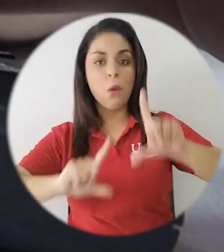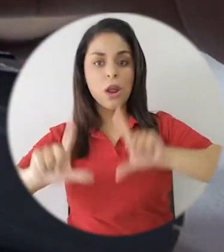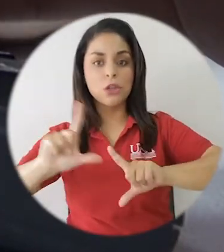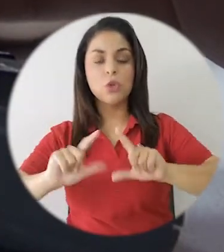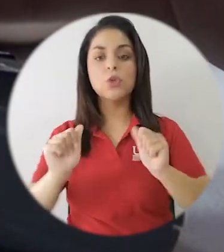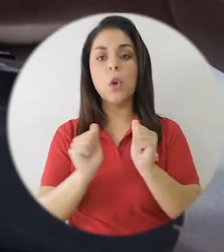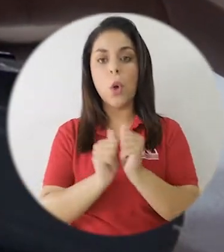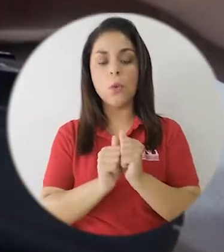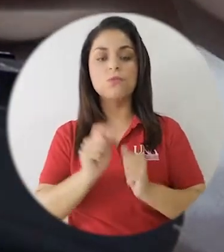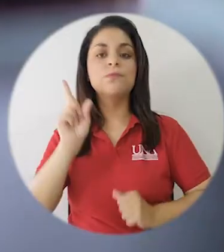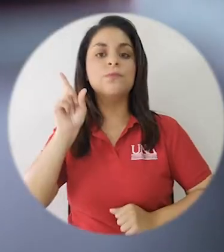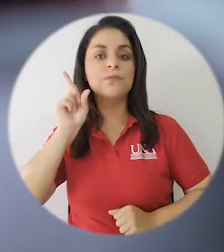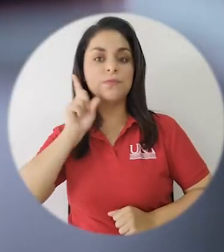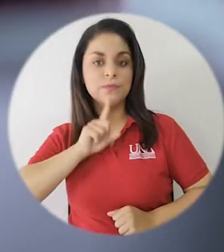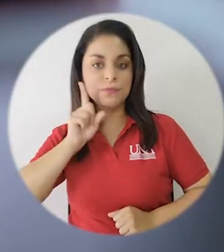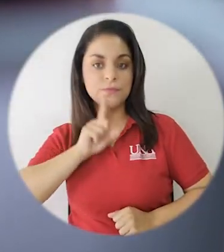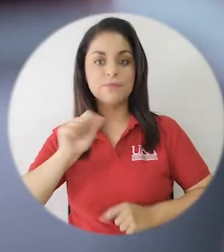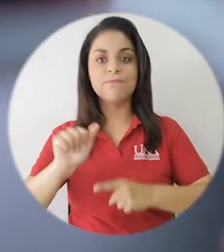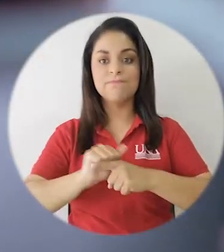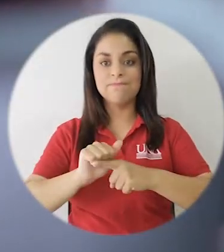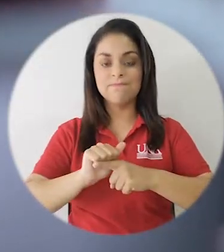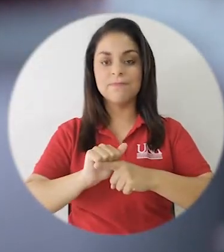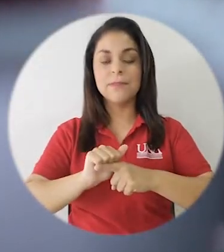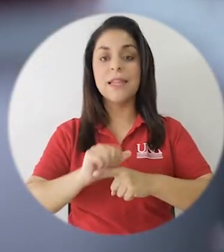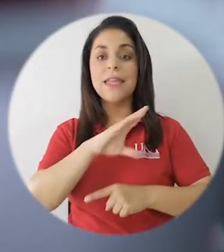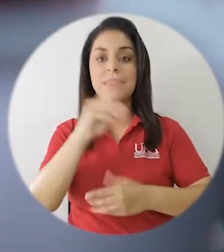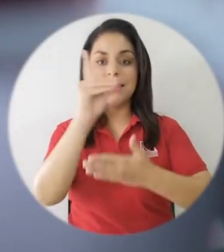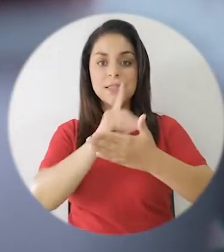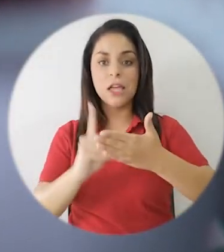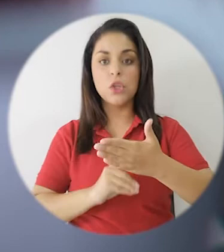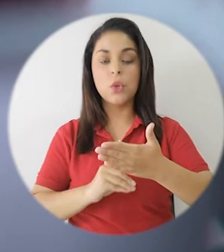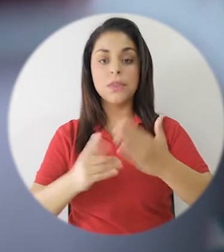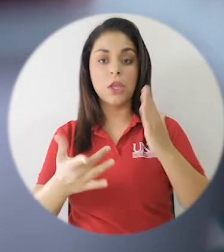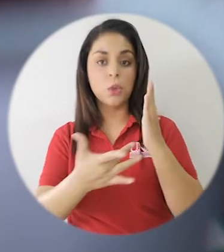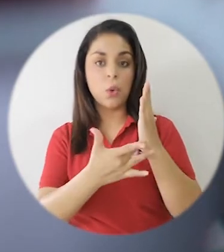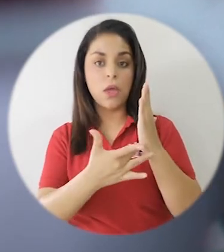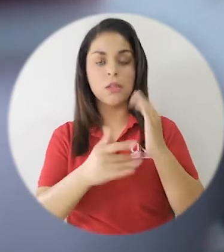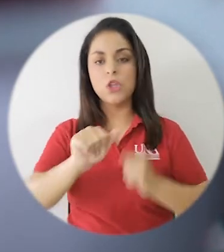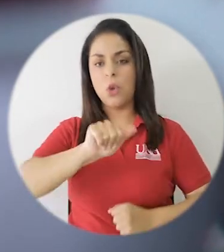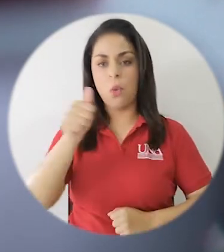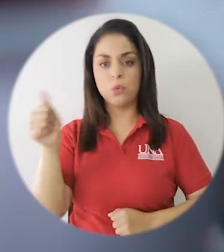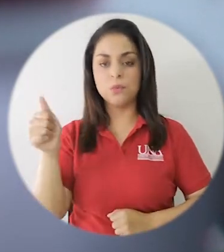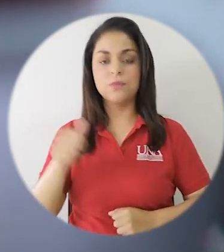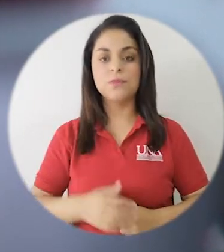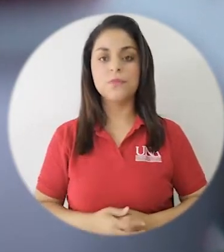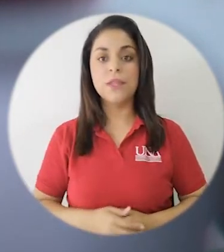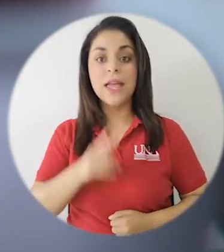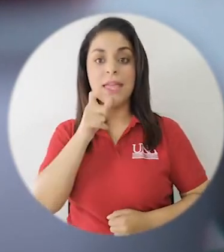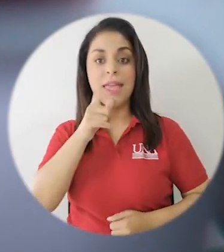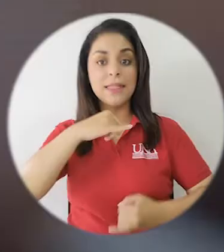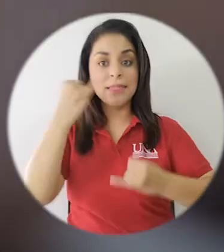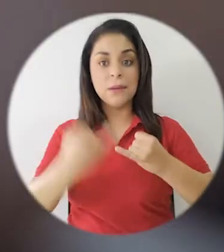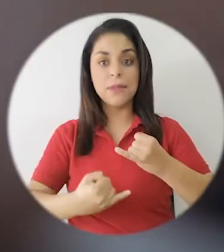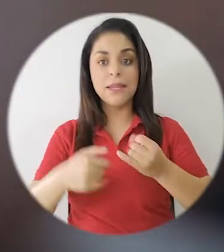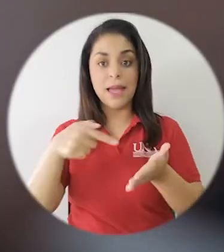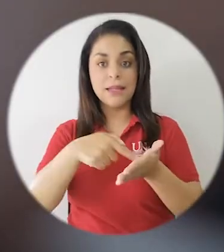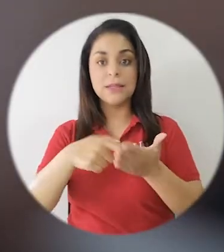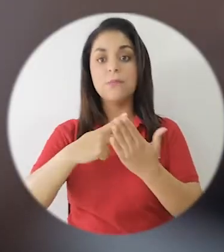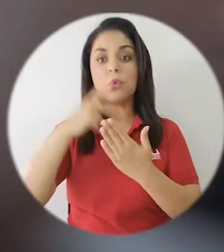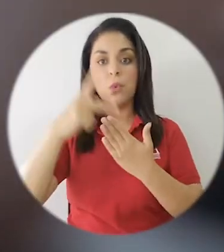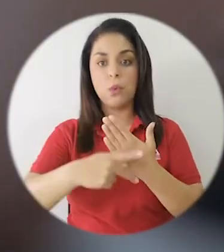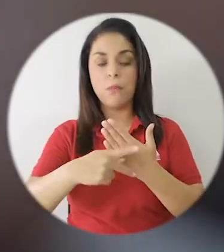prácticos o laboratorios con simuladores y el diseño de soluciones tecnológicas, entre otros. Quienes completen este